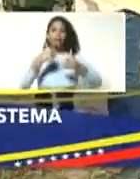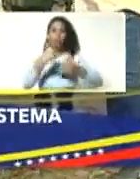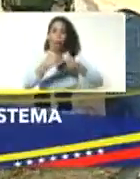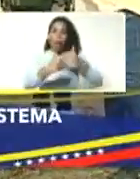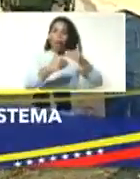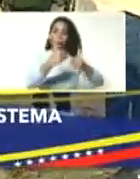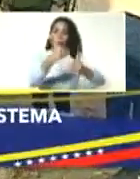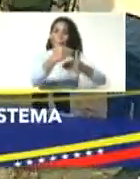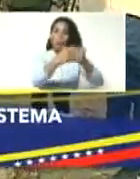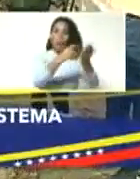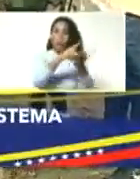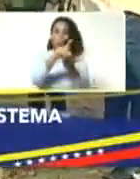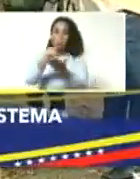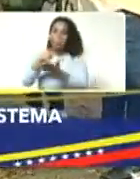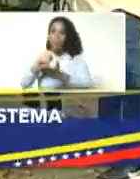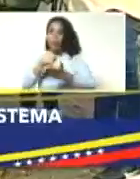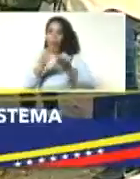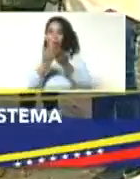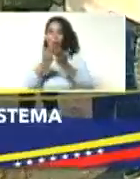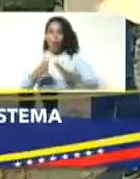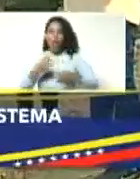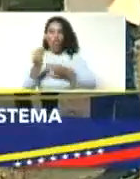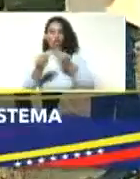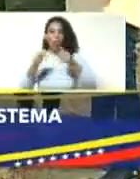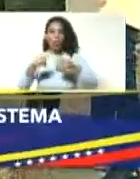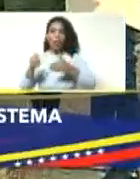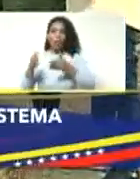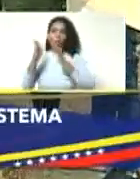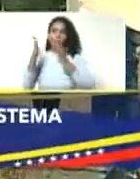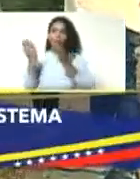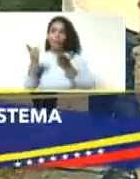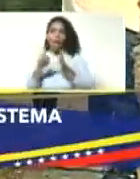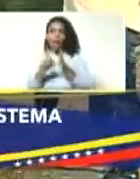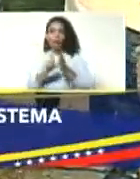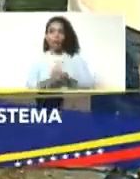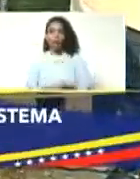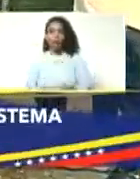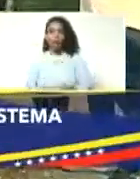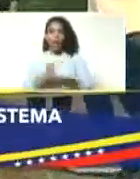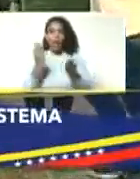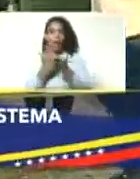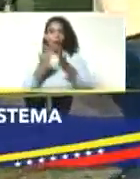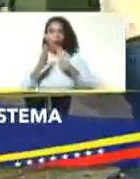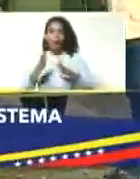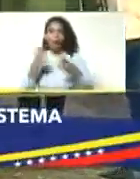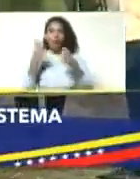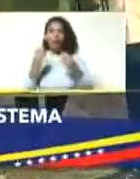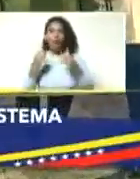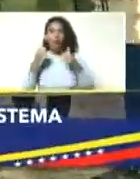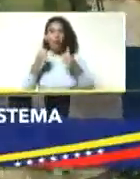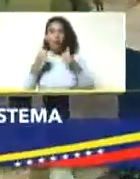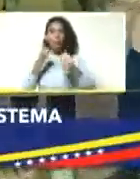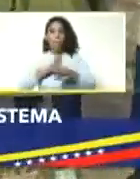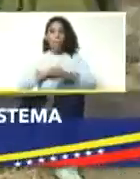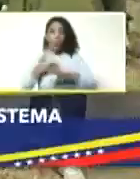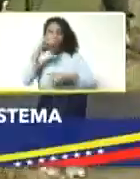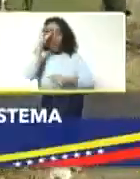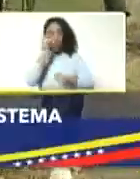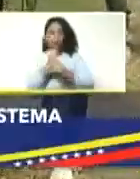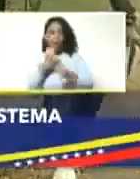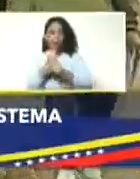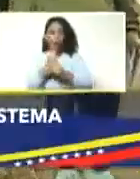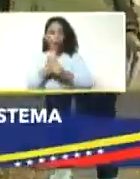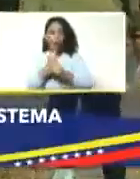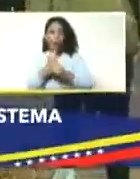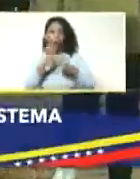a incorporarse a clase, ¿cómo estará esta escuela, este liceo? La escuela va a estar muy bien, porque el trabajo está